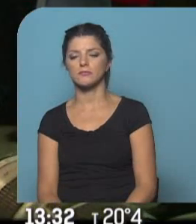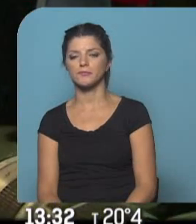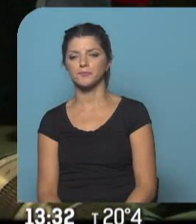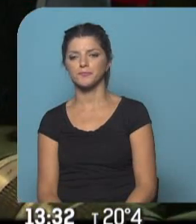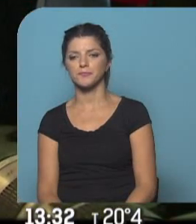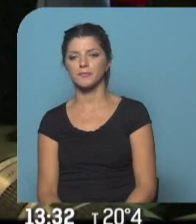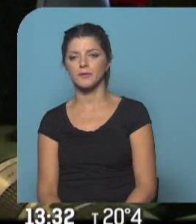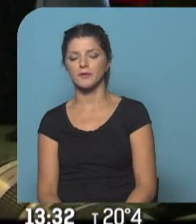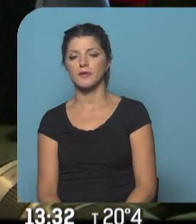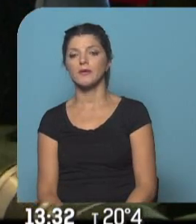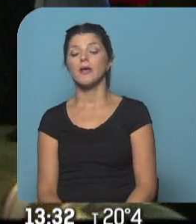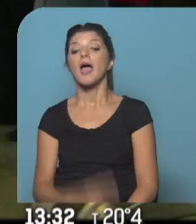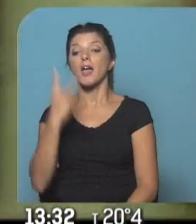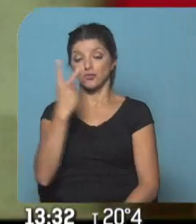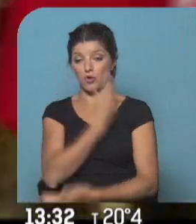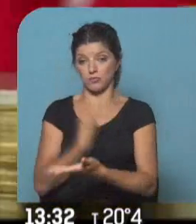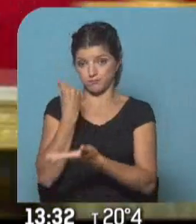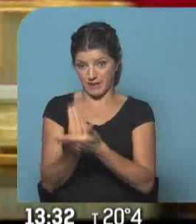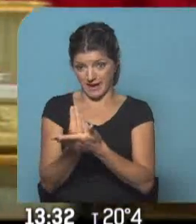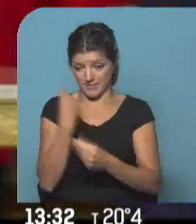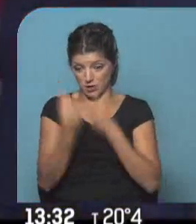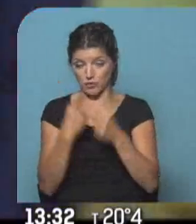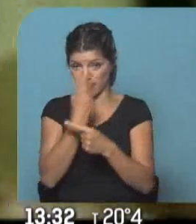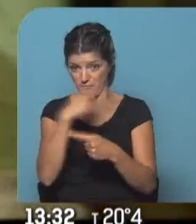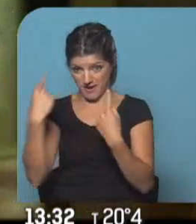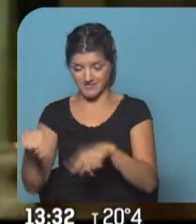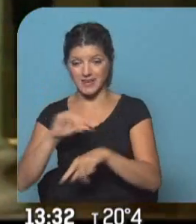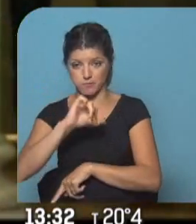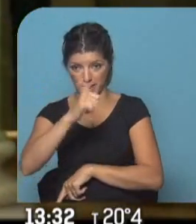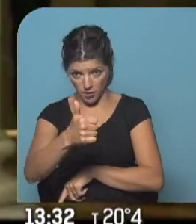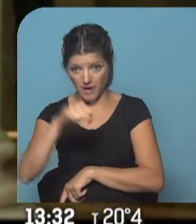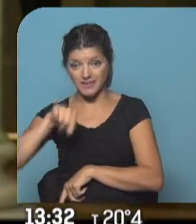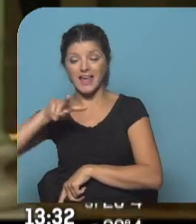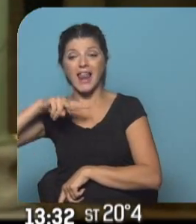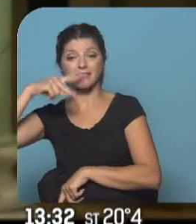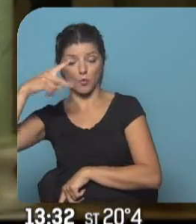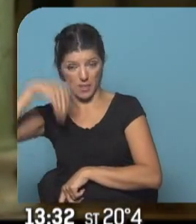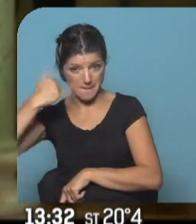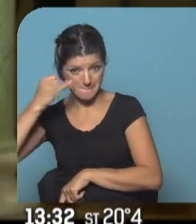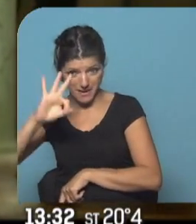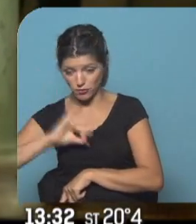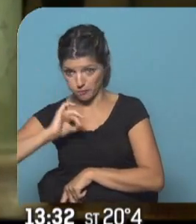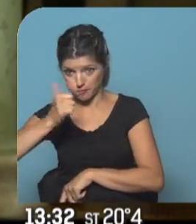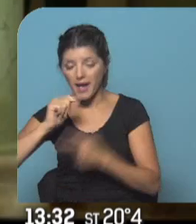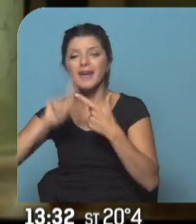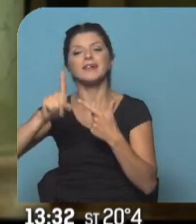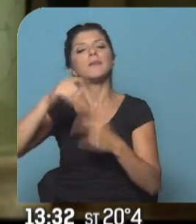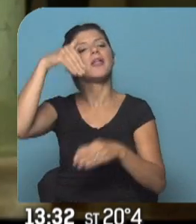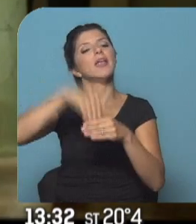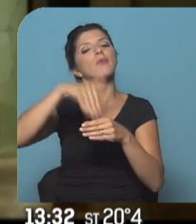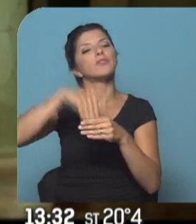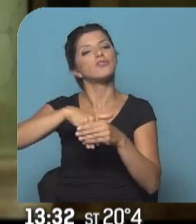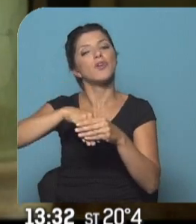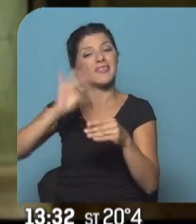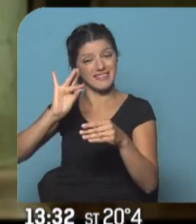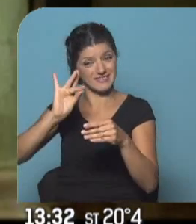Desde sus dos victorias electorales de 2015 en segunda vuelta de los comicios presidenciales de mayo y en las elecciones parlamentarias de diciembre de